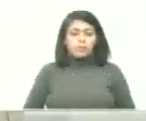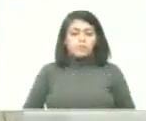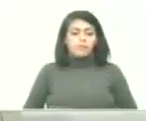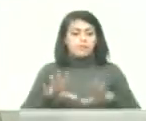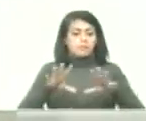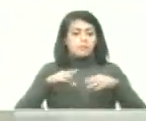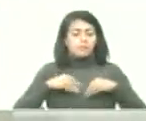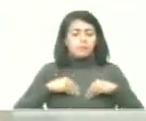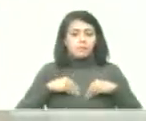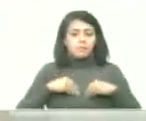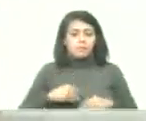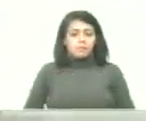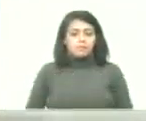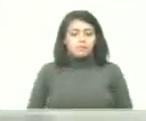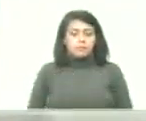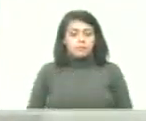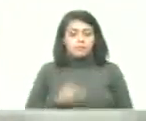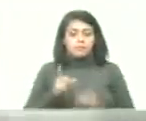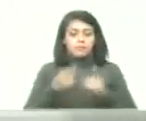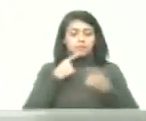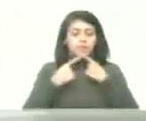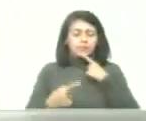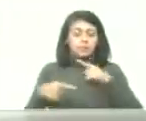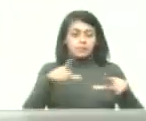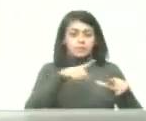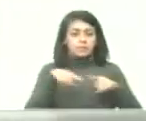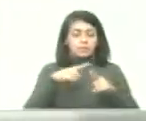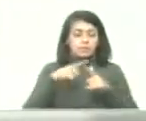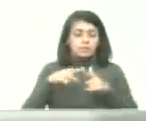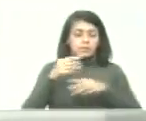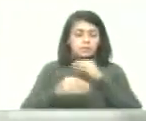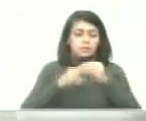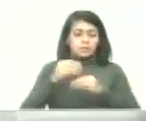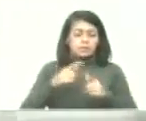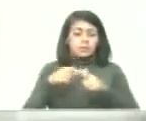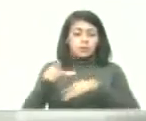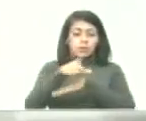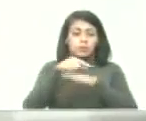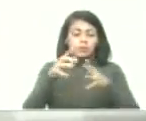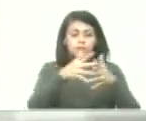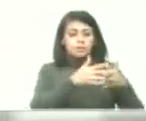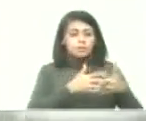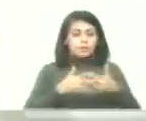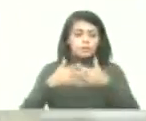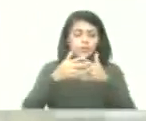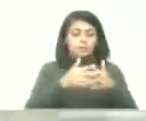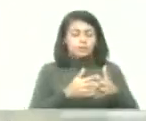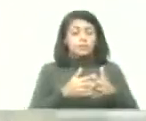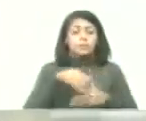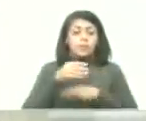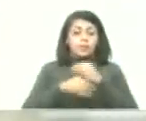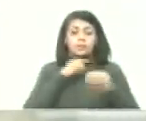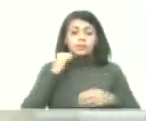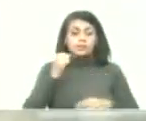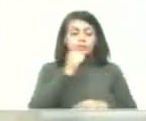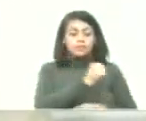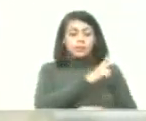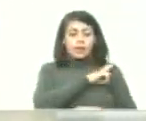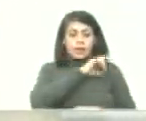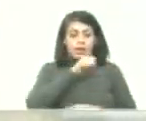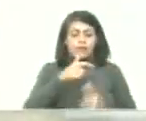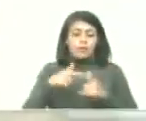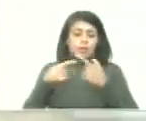acepta que alguien diga en su territorio que el gobierno de Estados Unidos comete asesinatos de jefes de Estado